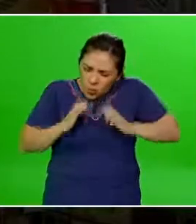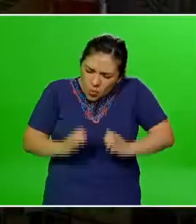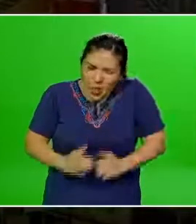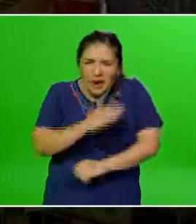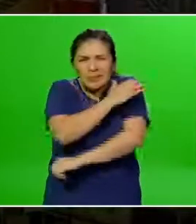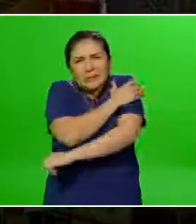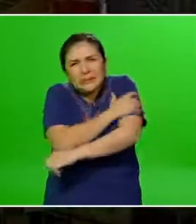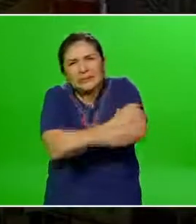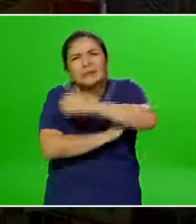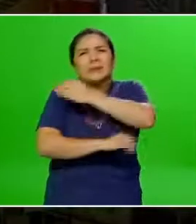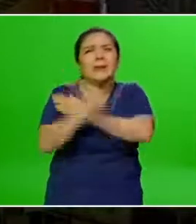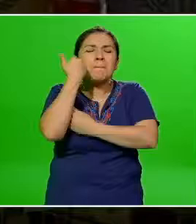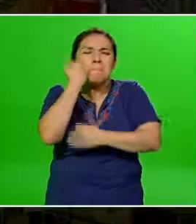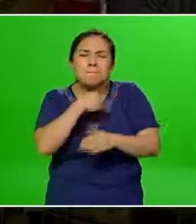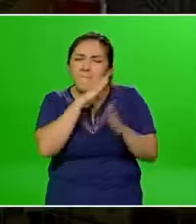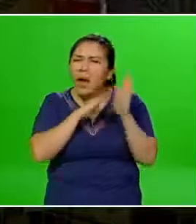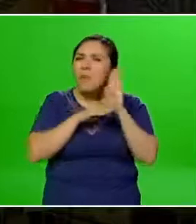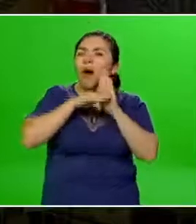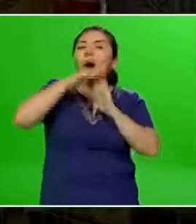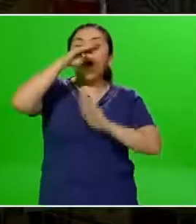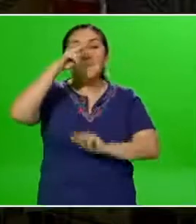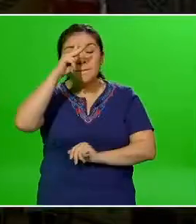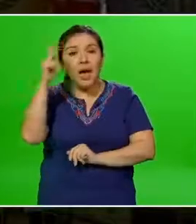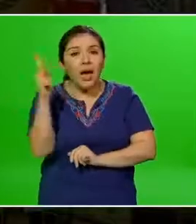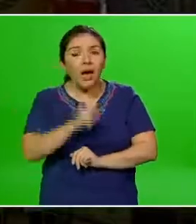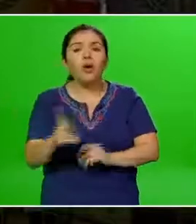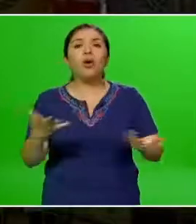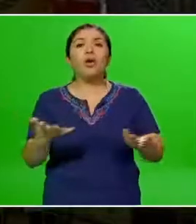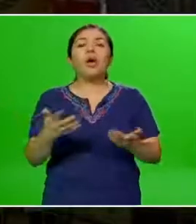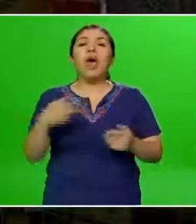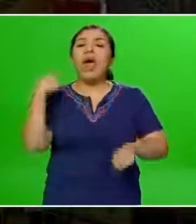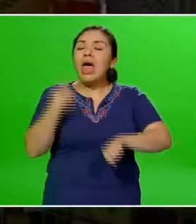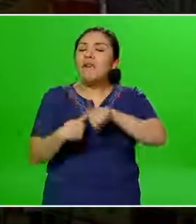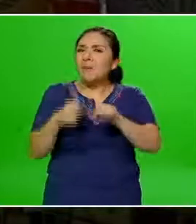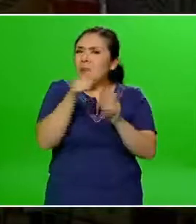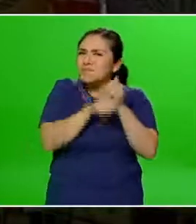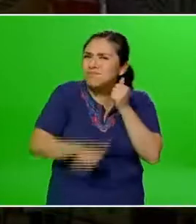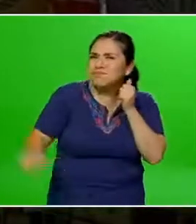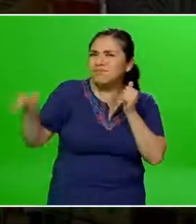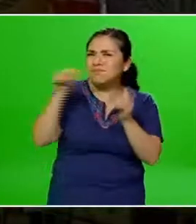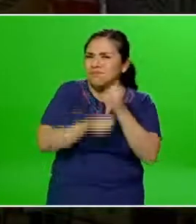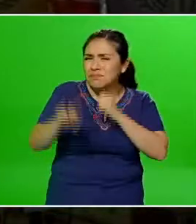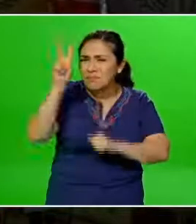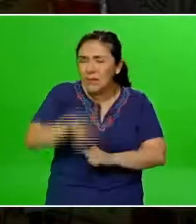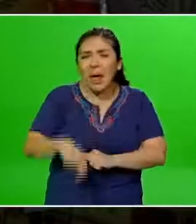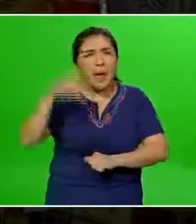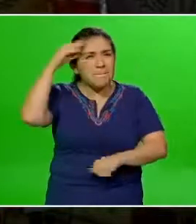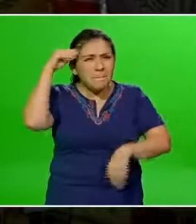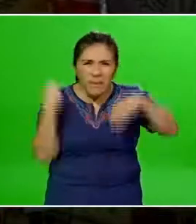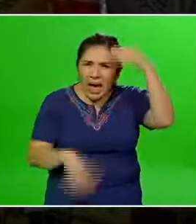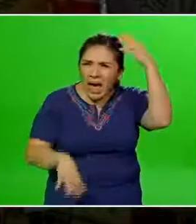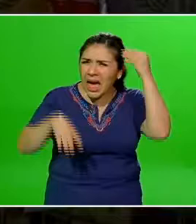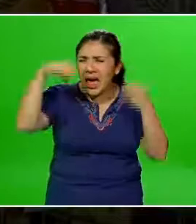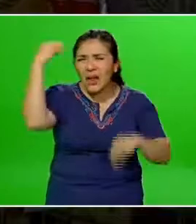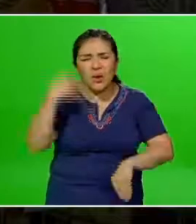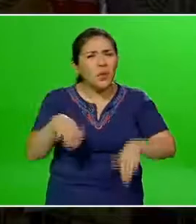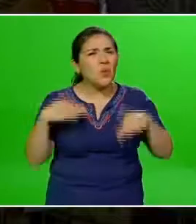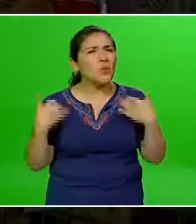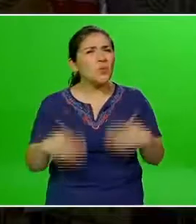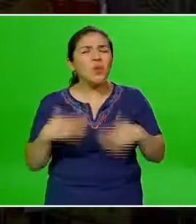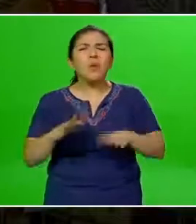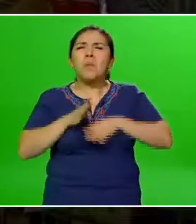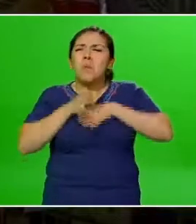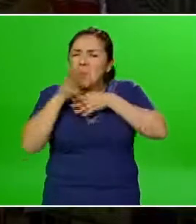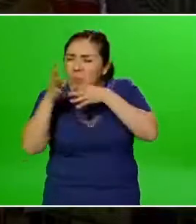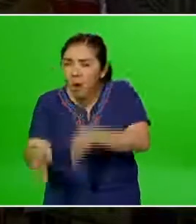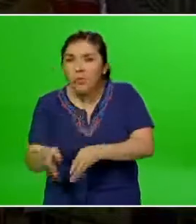cuerpo, temperatura muy alta, diarrea, se me caía el pelo,